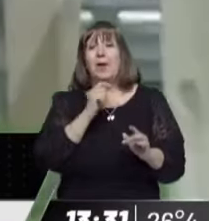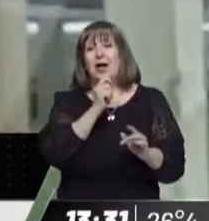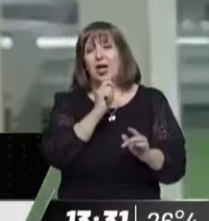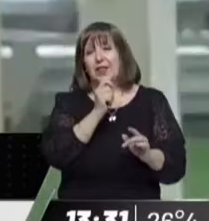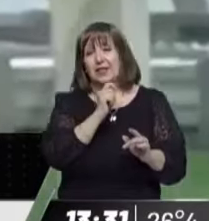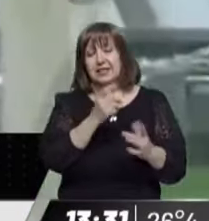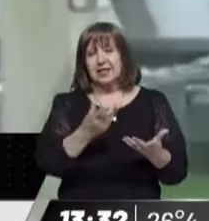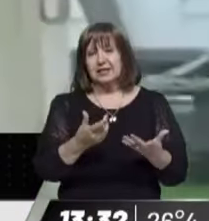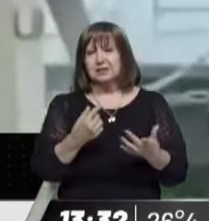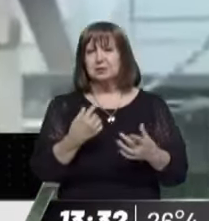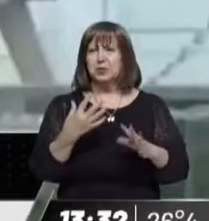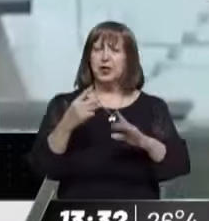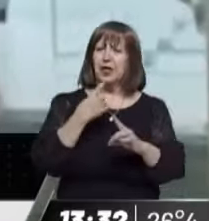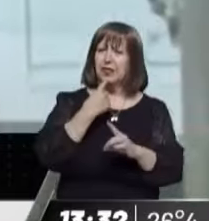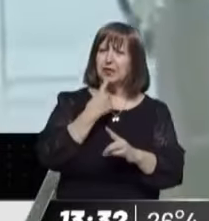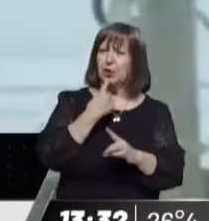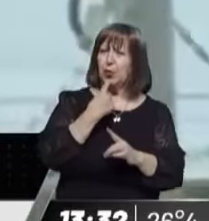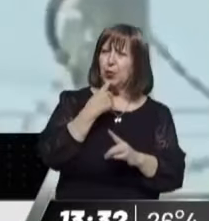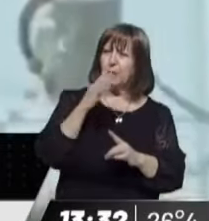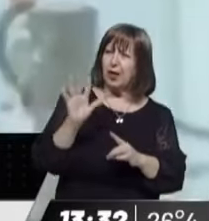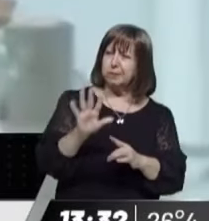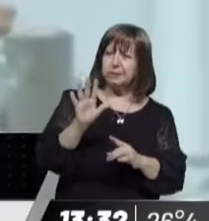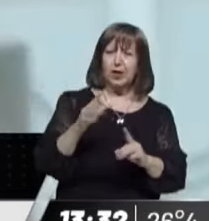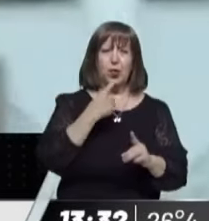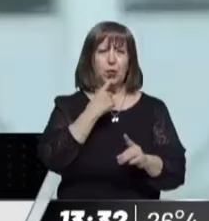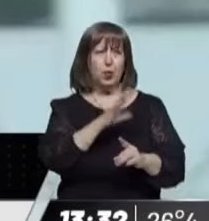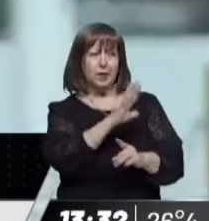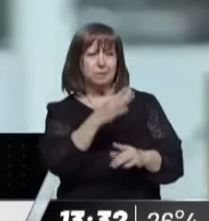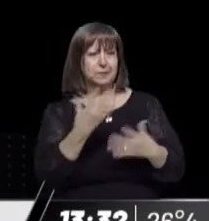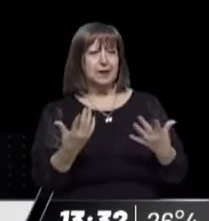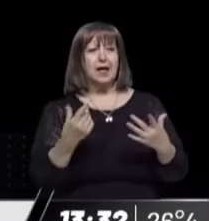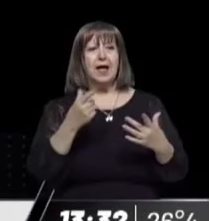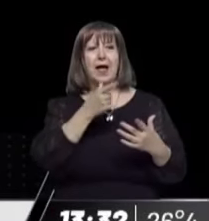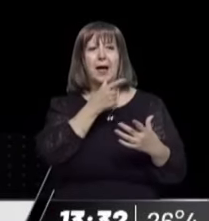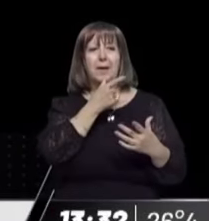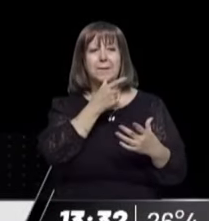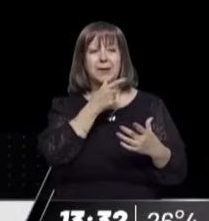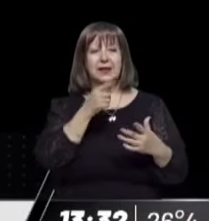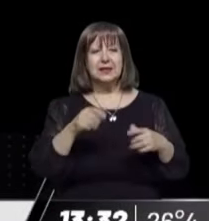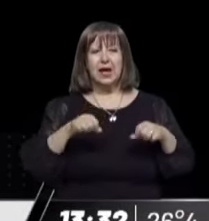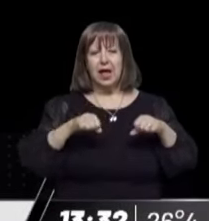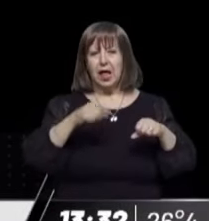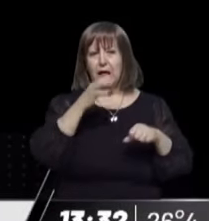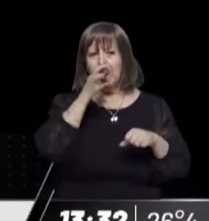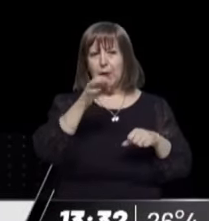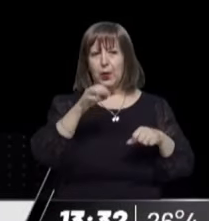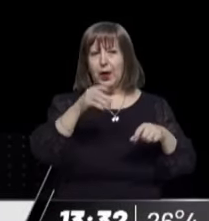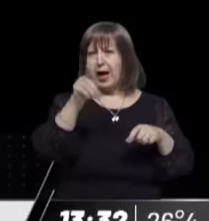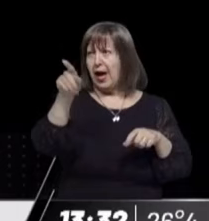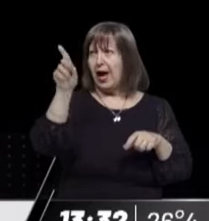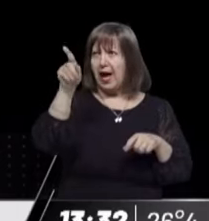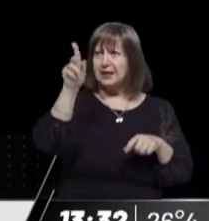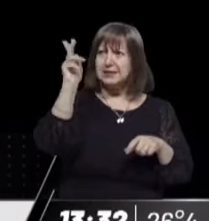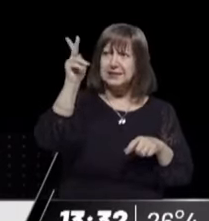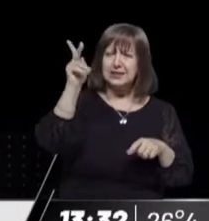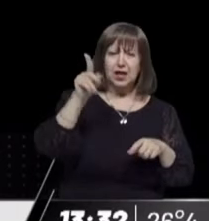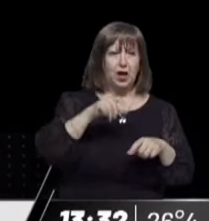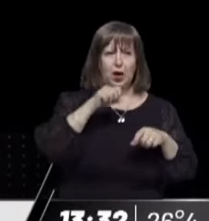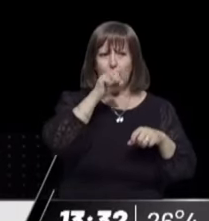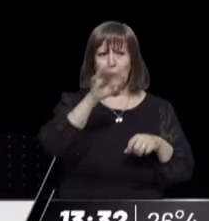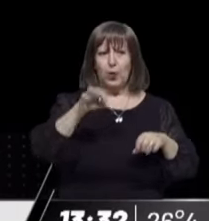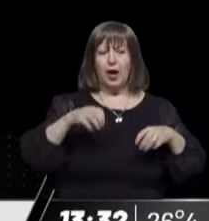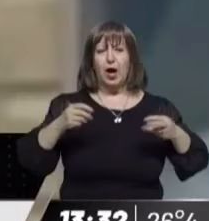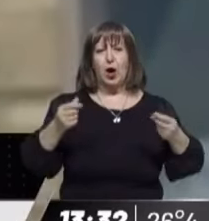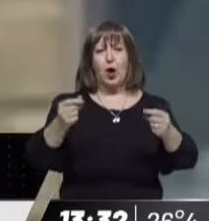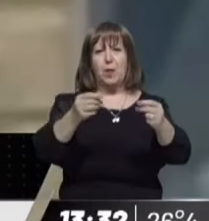quedado un montón de interrogantes. Por lo pronto, parte de todas las elucubraciones que se estaban haciendo tienen que